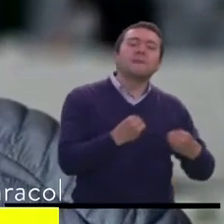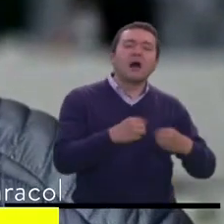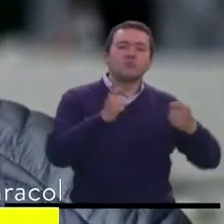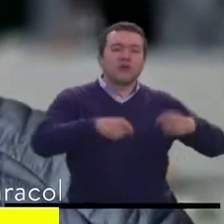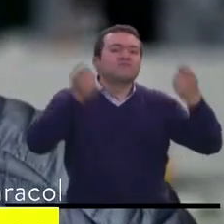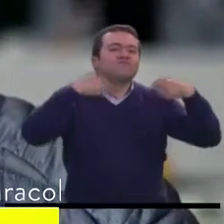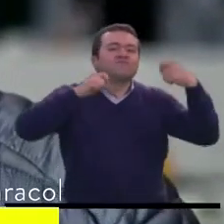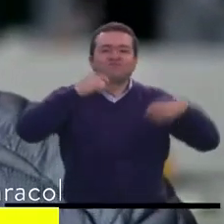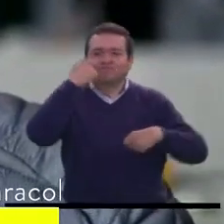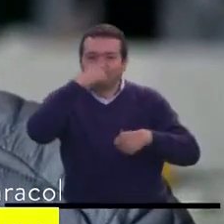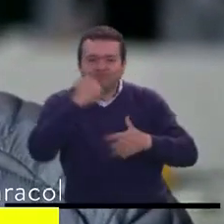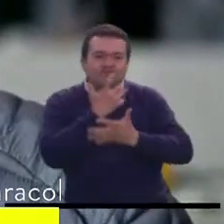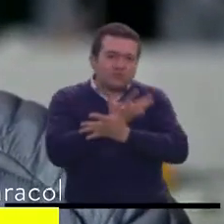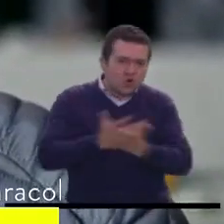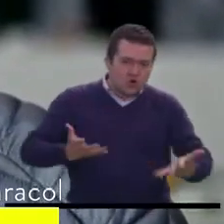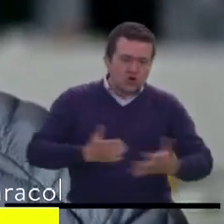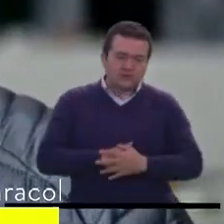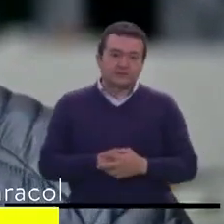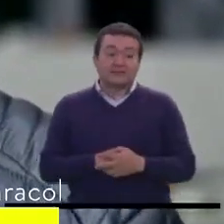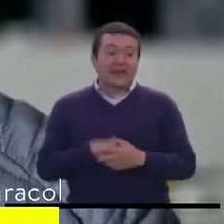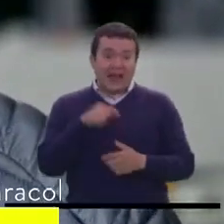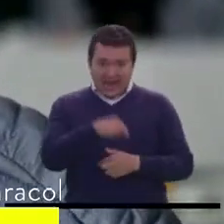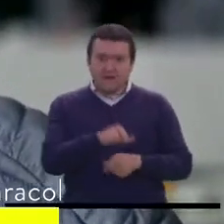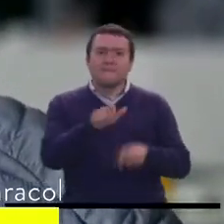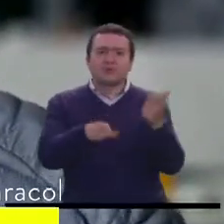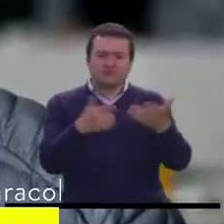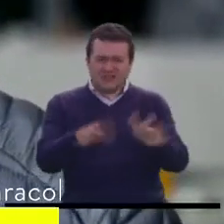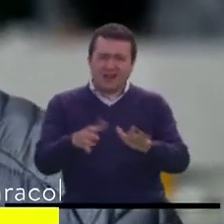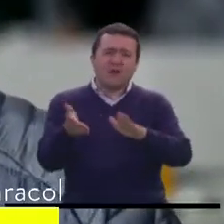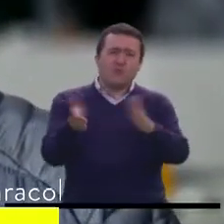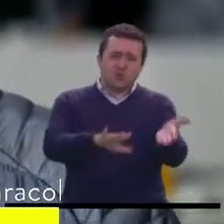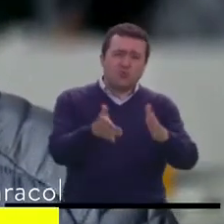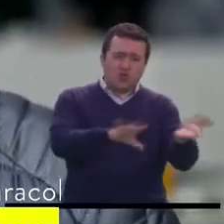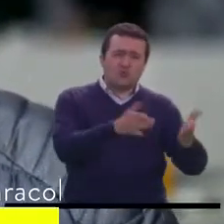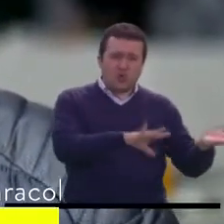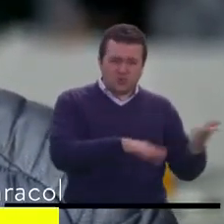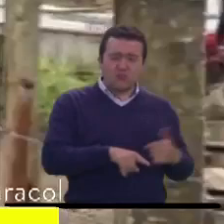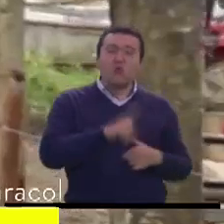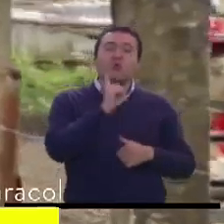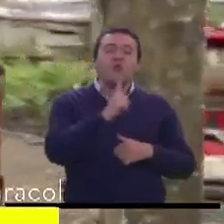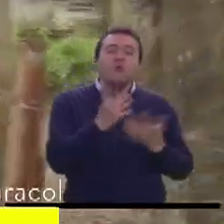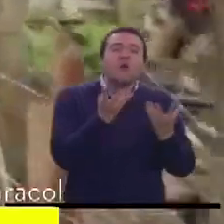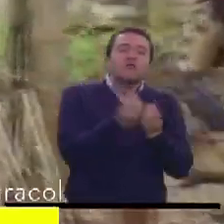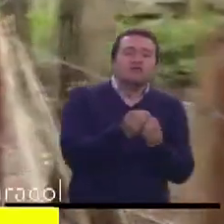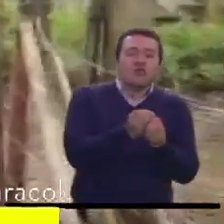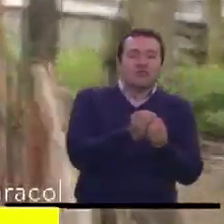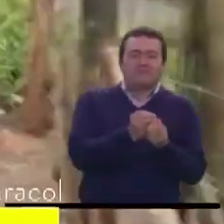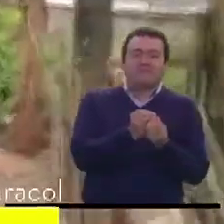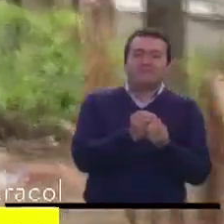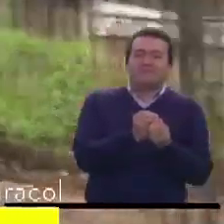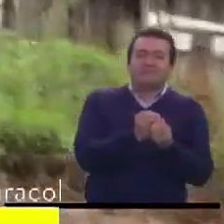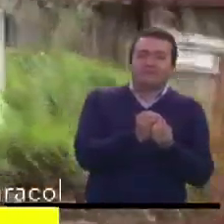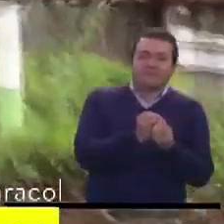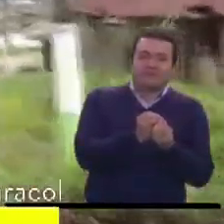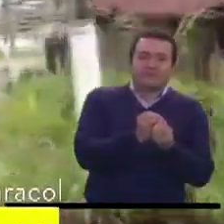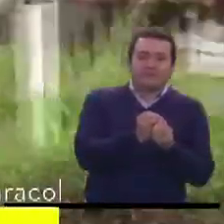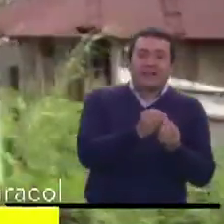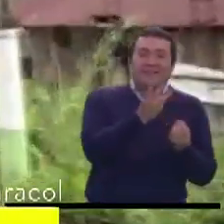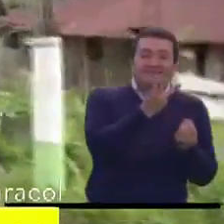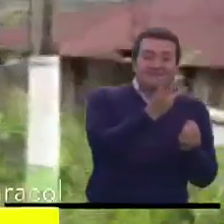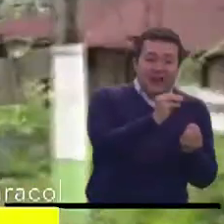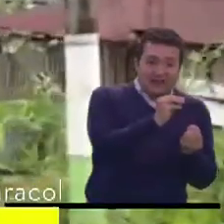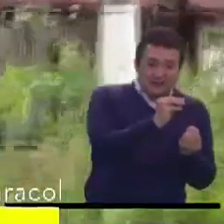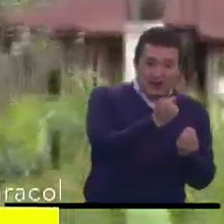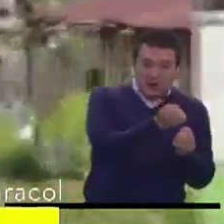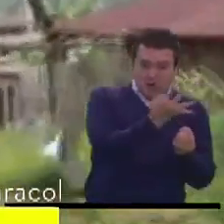número indeterminado de personas asesinadas que pertenecen al GAO residual Frente 30 y al GAO residual Oliver Sinisterra.